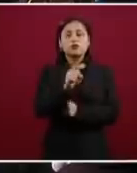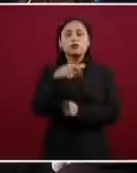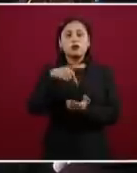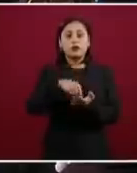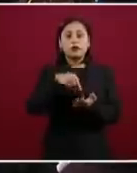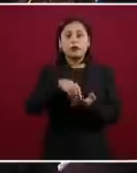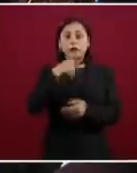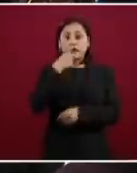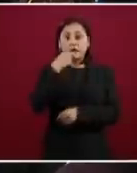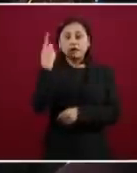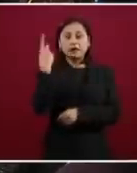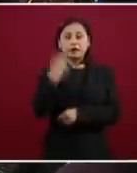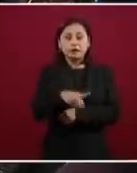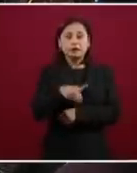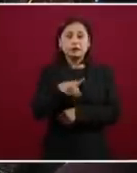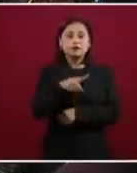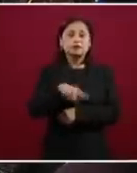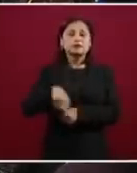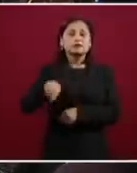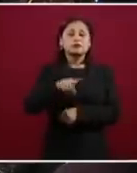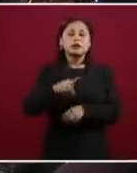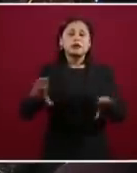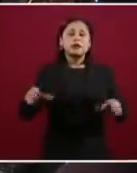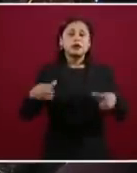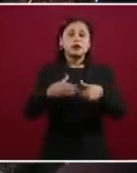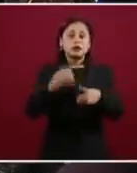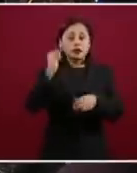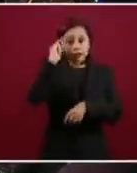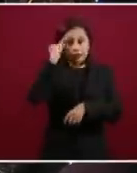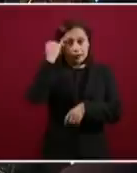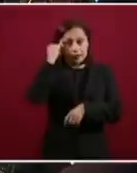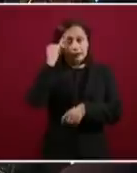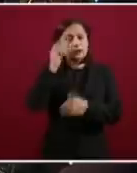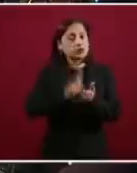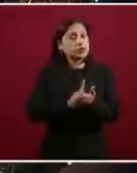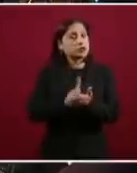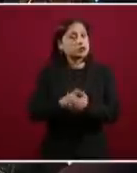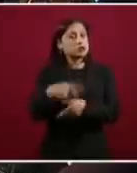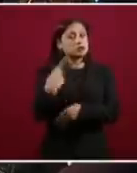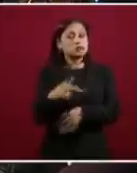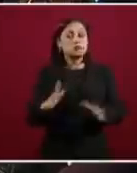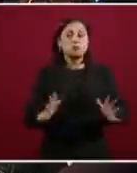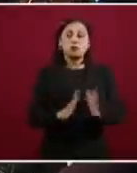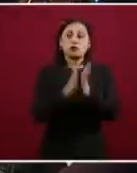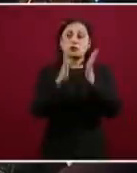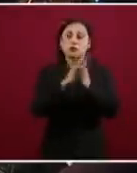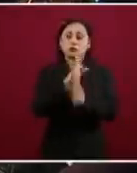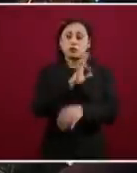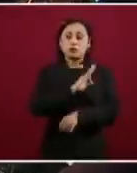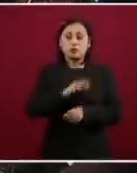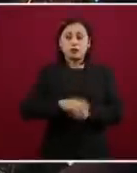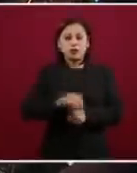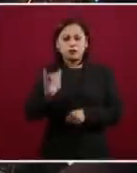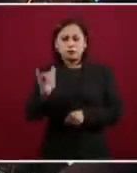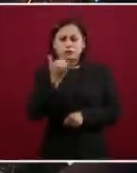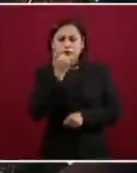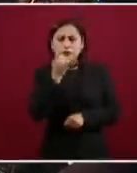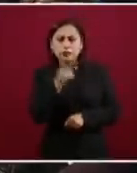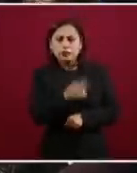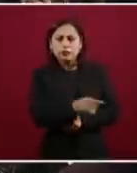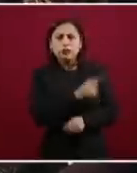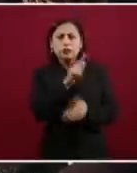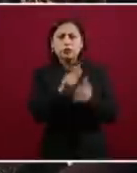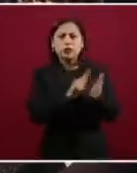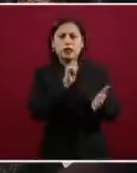libre determinación y de participación de nuestros pueblos y de nuestras comunidades. ¿En qué ley secundaria? En México